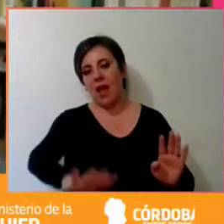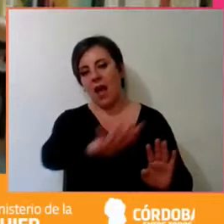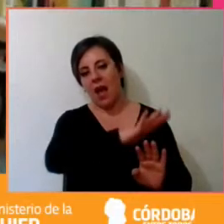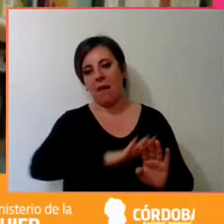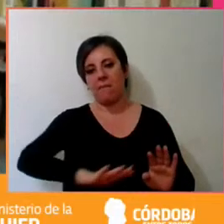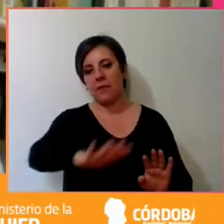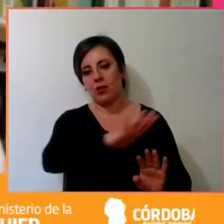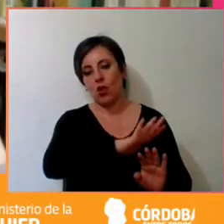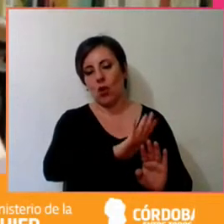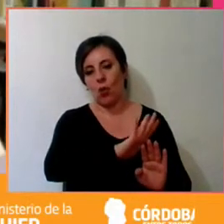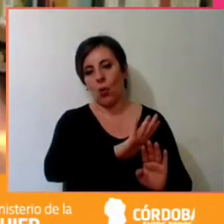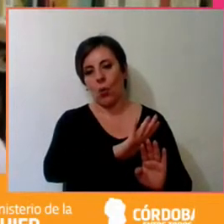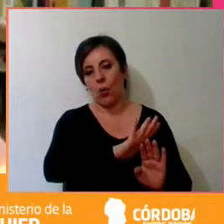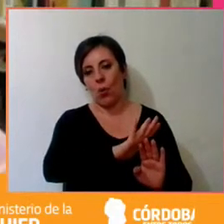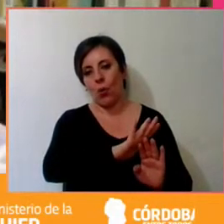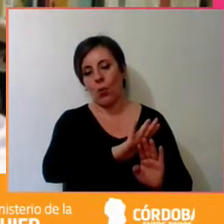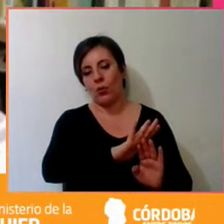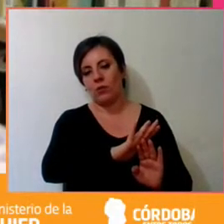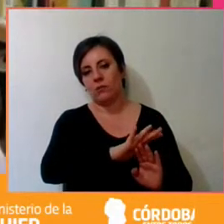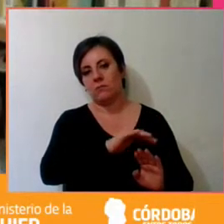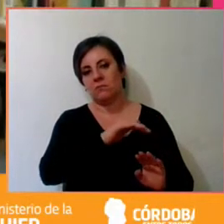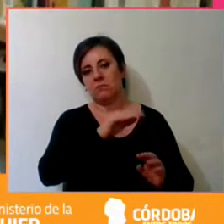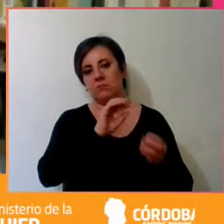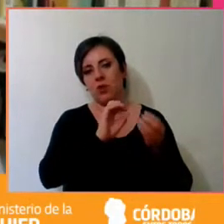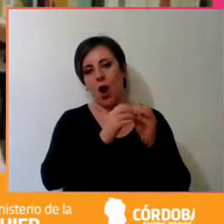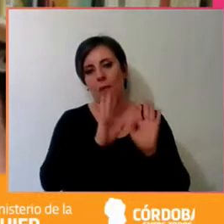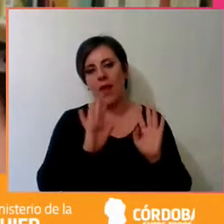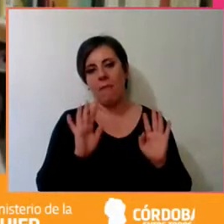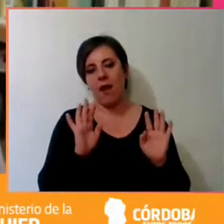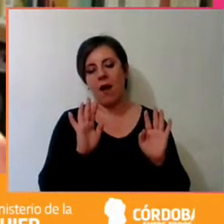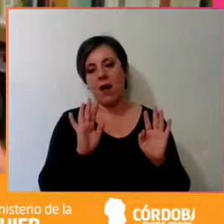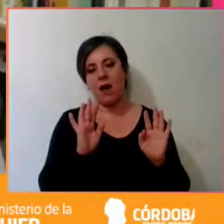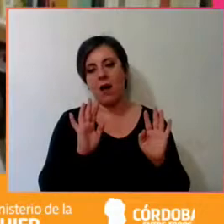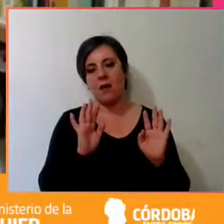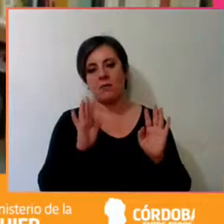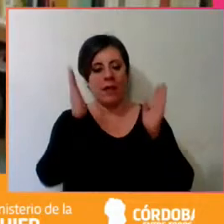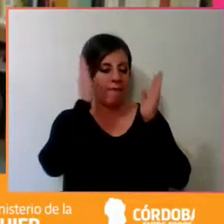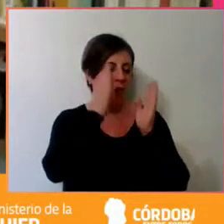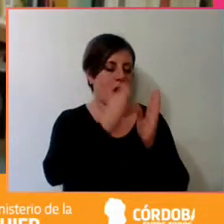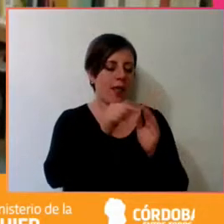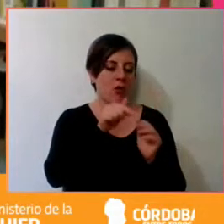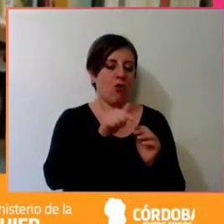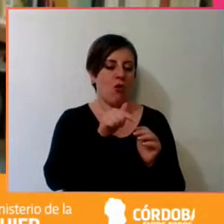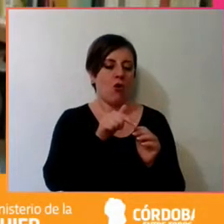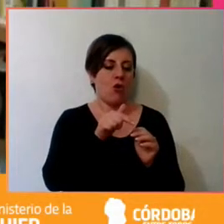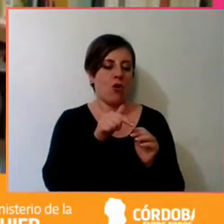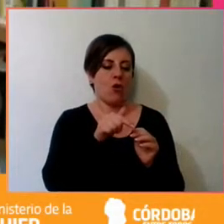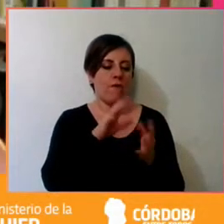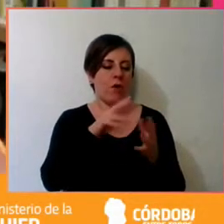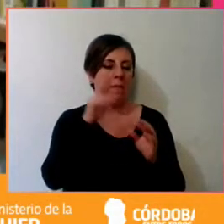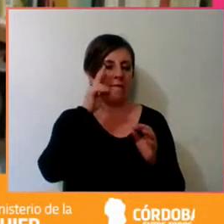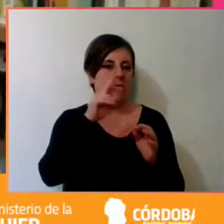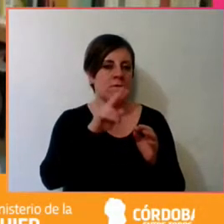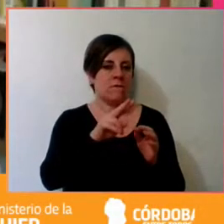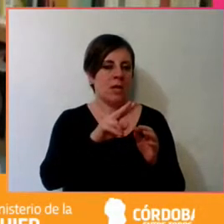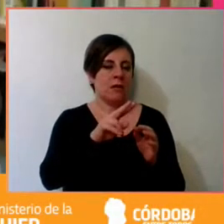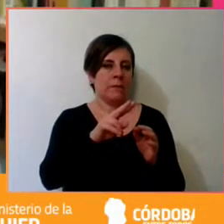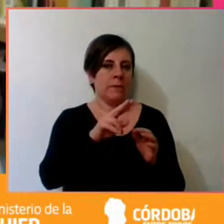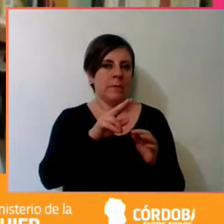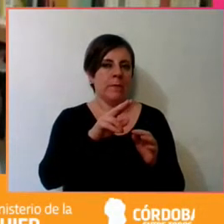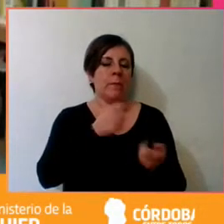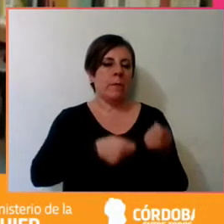los problemas a los cuales estamos enfocando desde el punto de vista de las políticas de